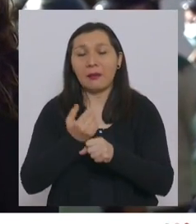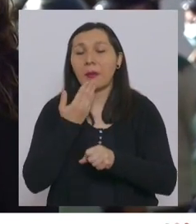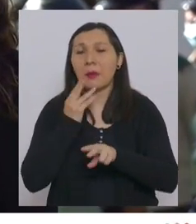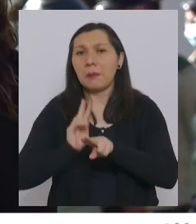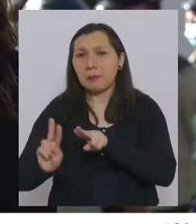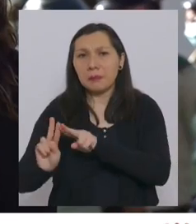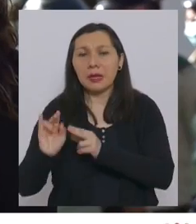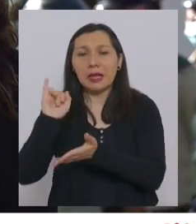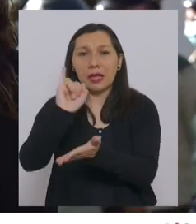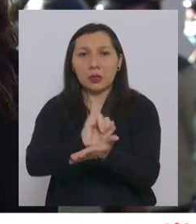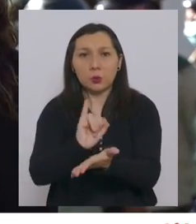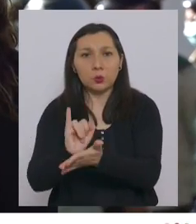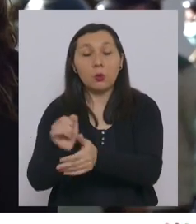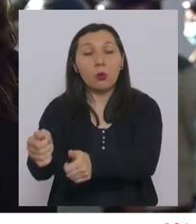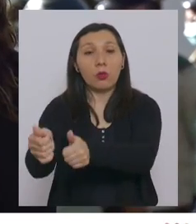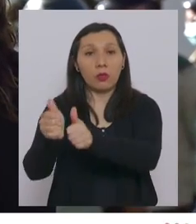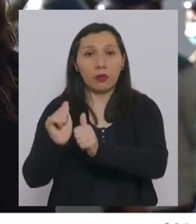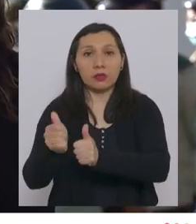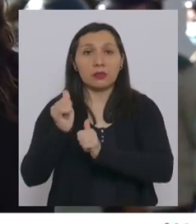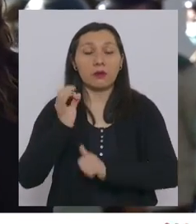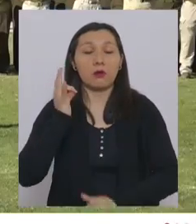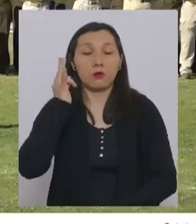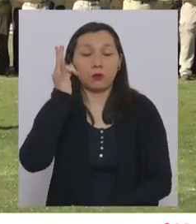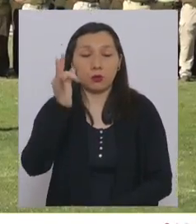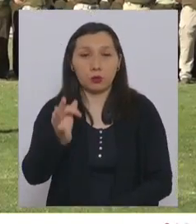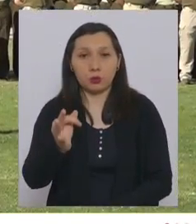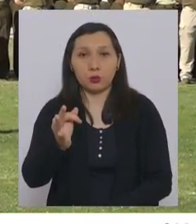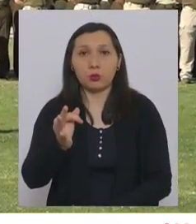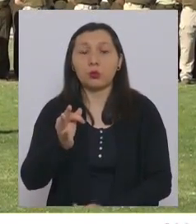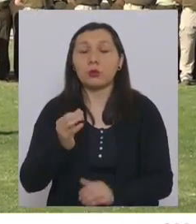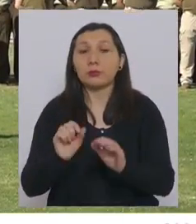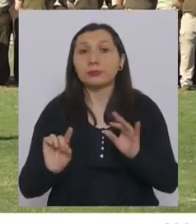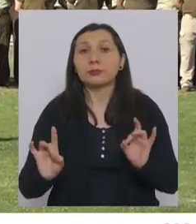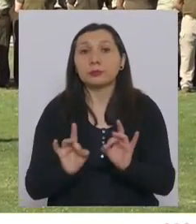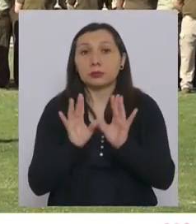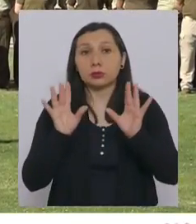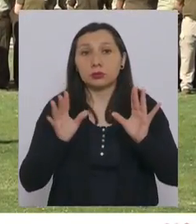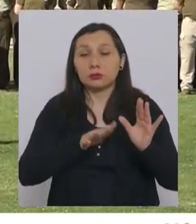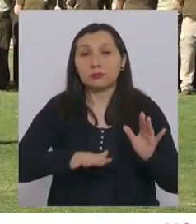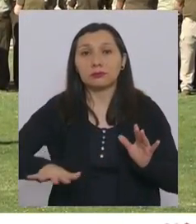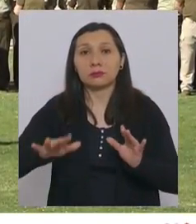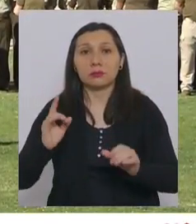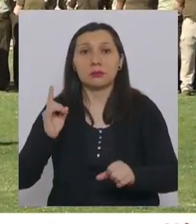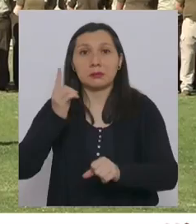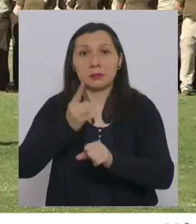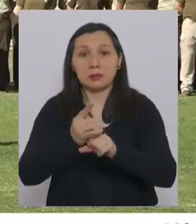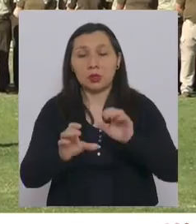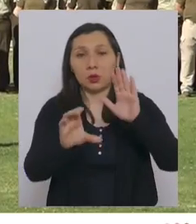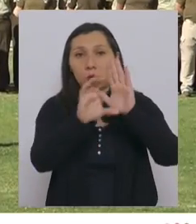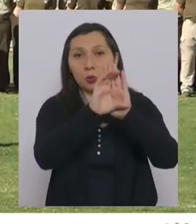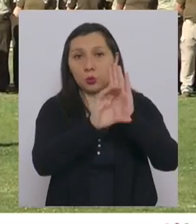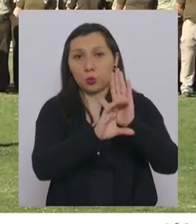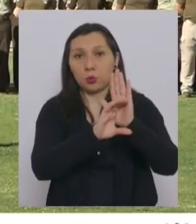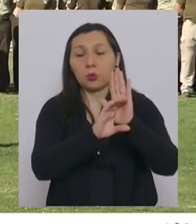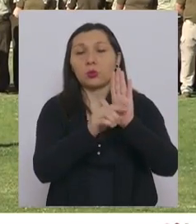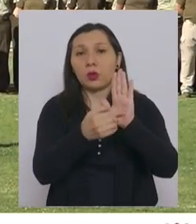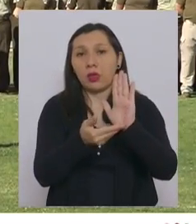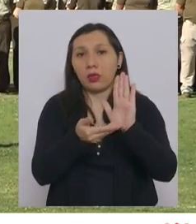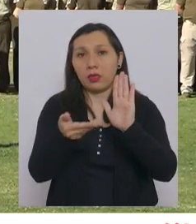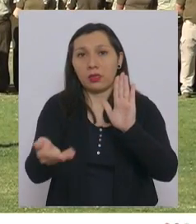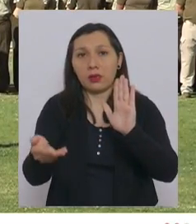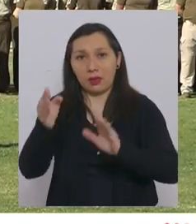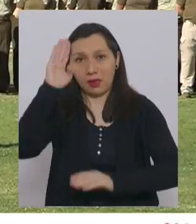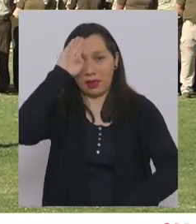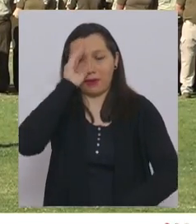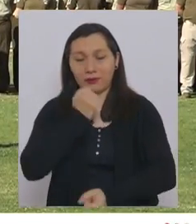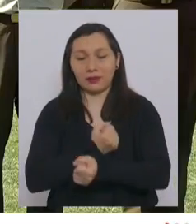la institución para los desafíos futuros que van a surgir dentro del mandato constitucional que la Constitución le otorga a